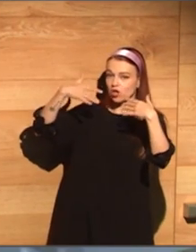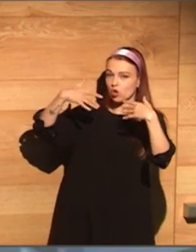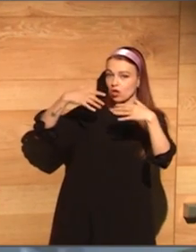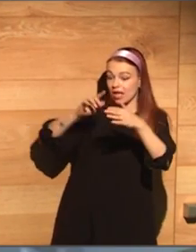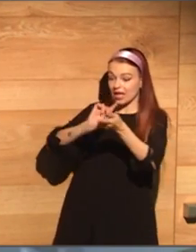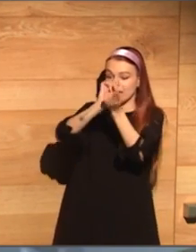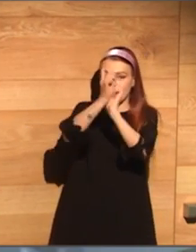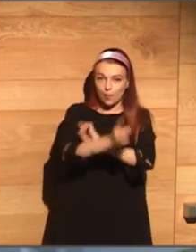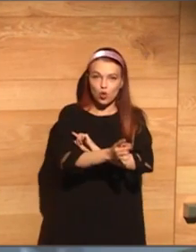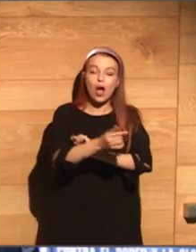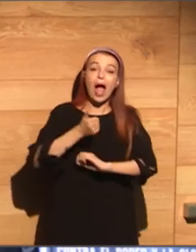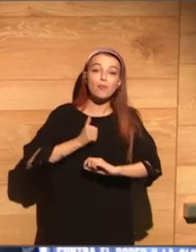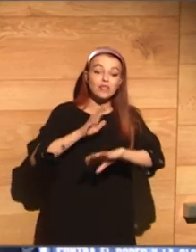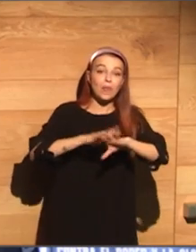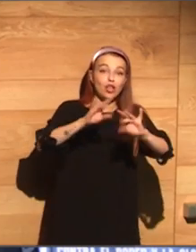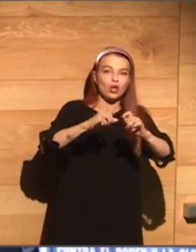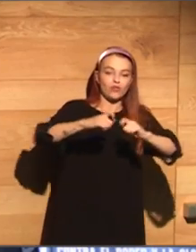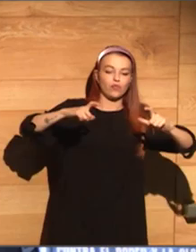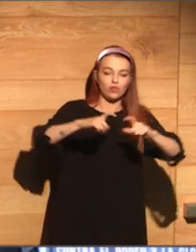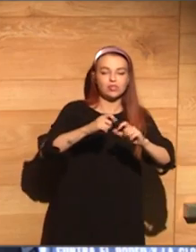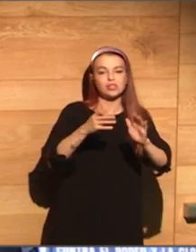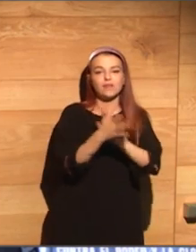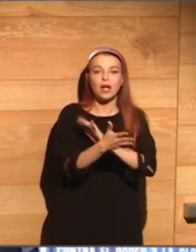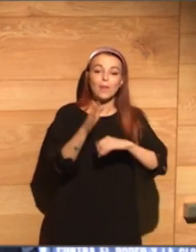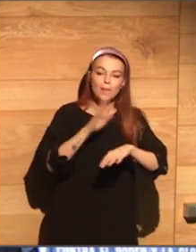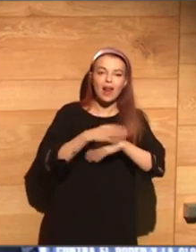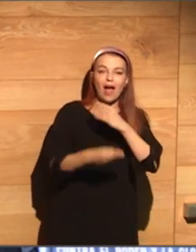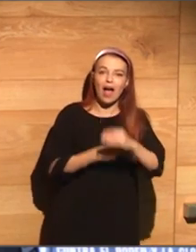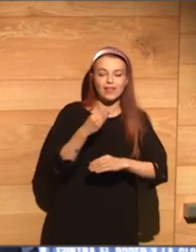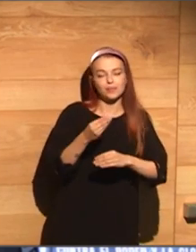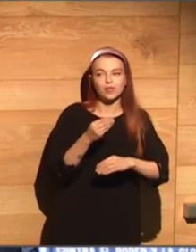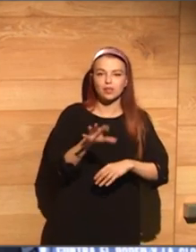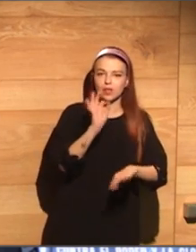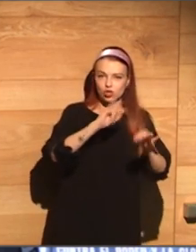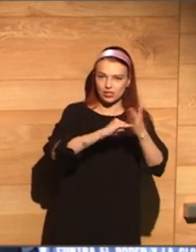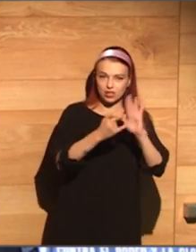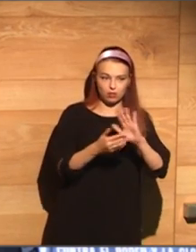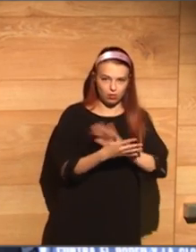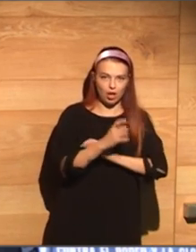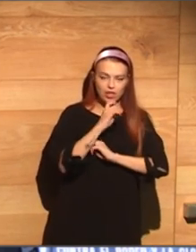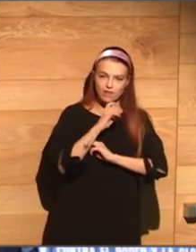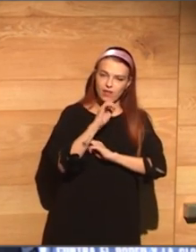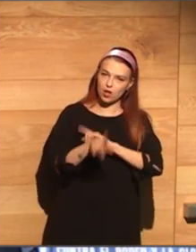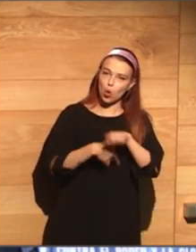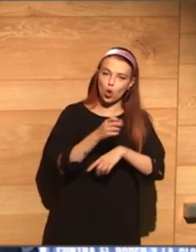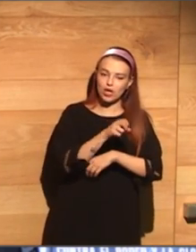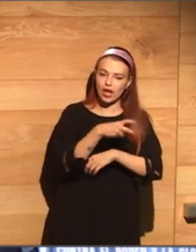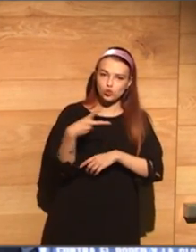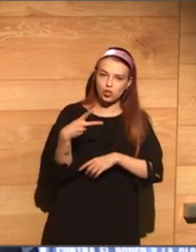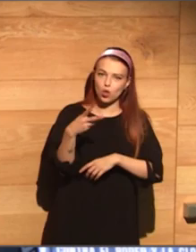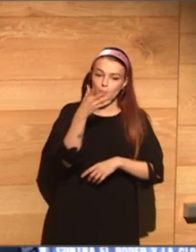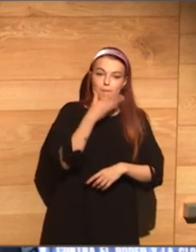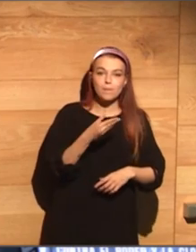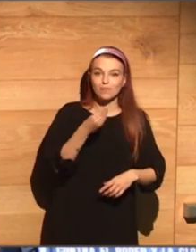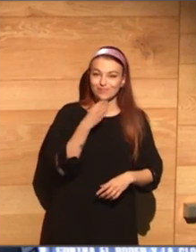fin, una serie de decisiones técnicas para hacer invisible precisamente el cambio de diafragma. Quiero decir que es muy complejo. El resultado luego nunca puede ser bello,